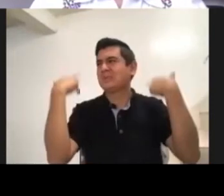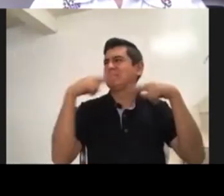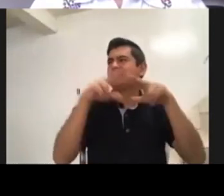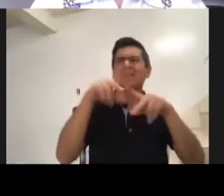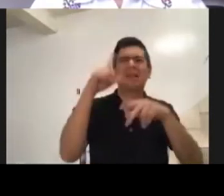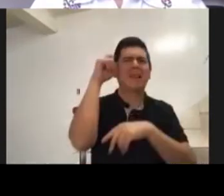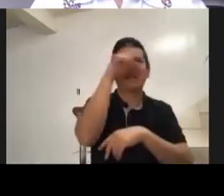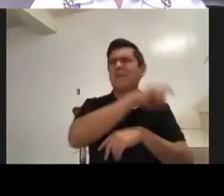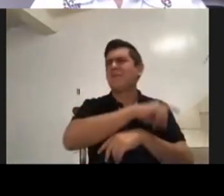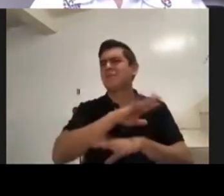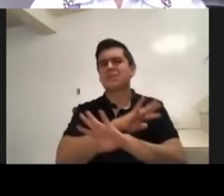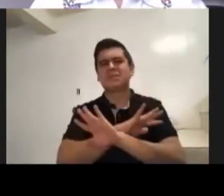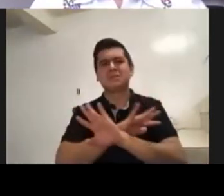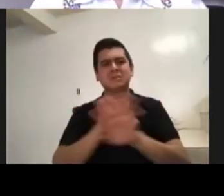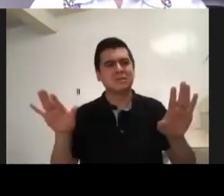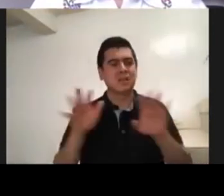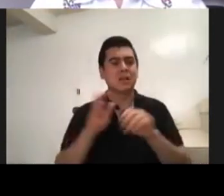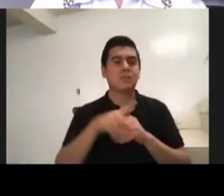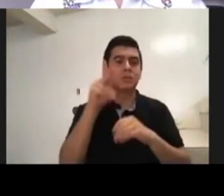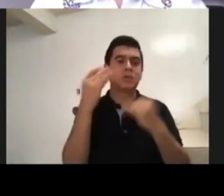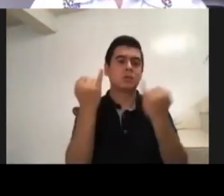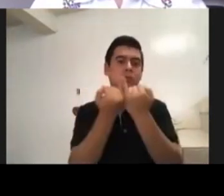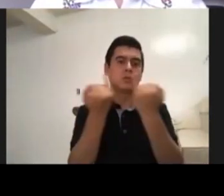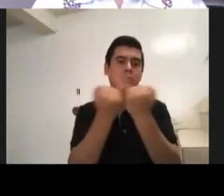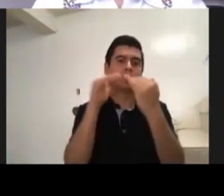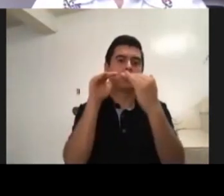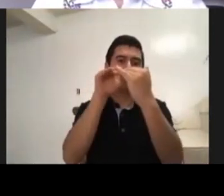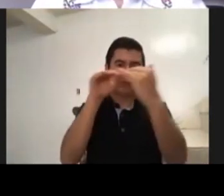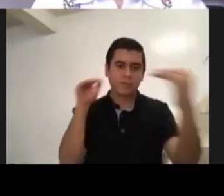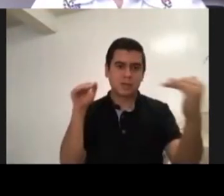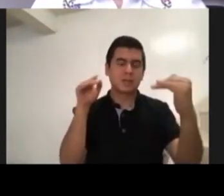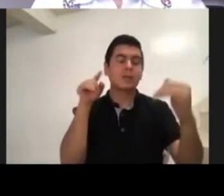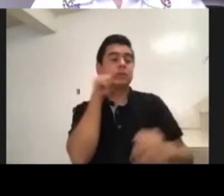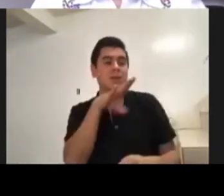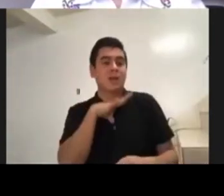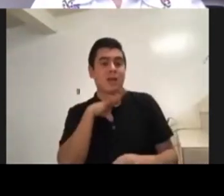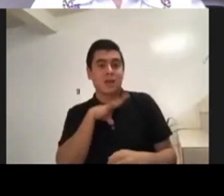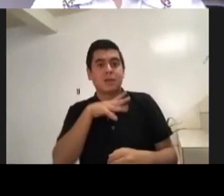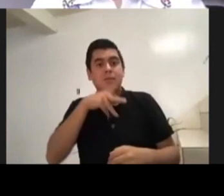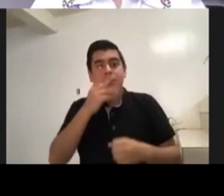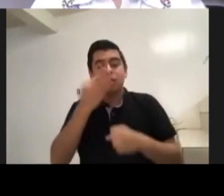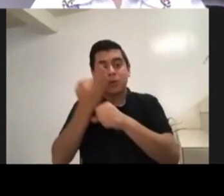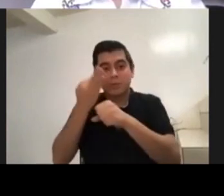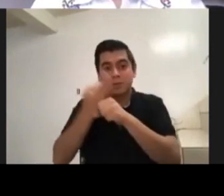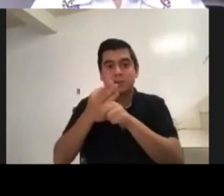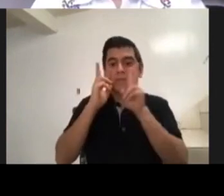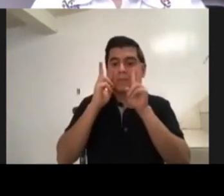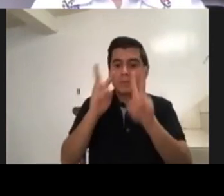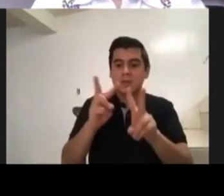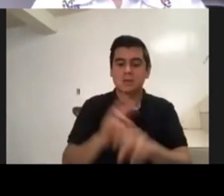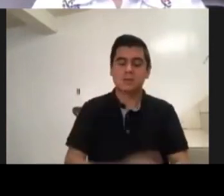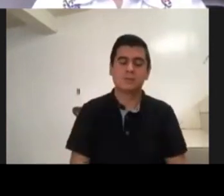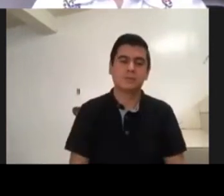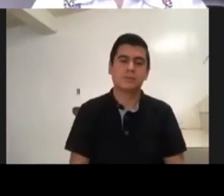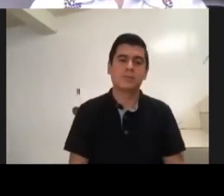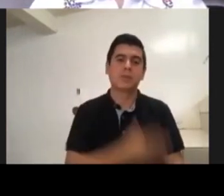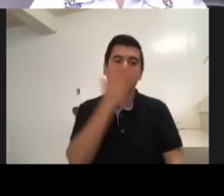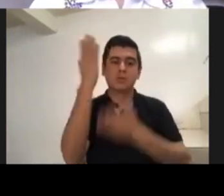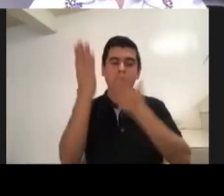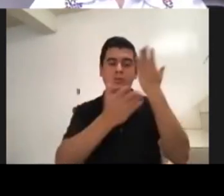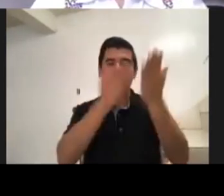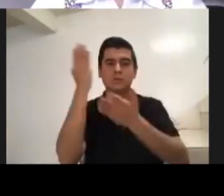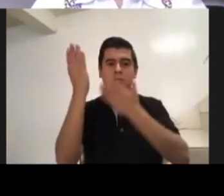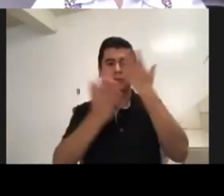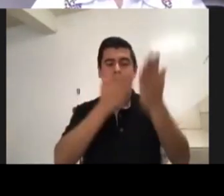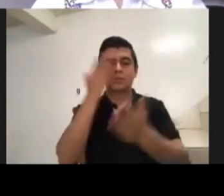inequidad de género sean rasgos que ya estaban allí, pero que se magnifiquen. Los estudiantes de la